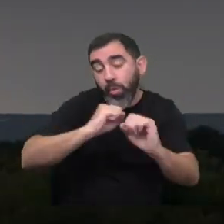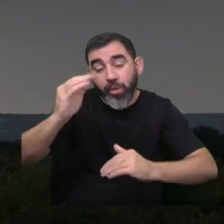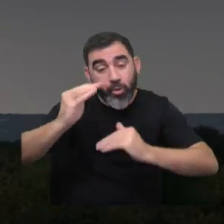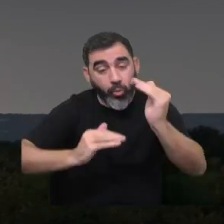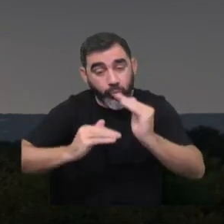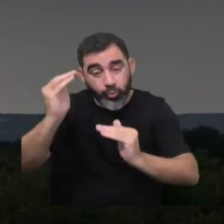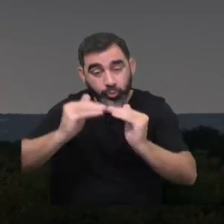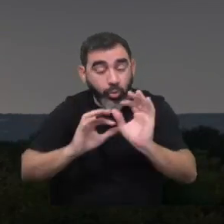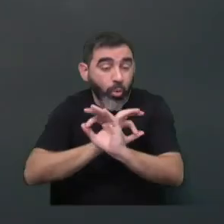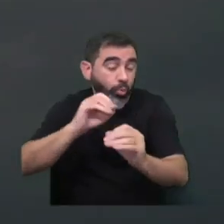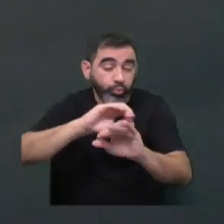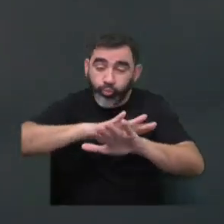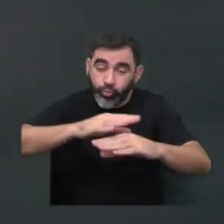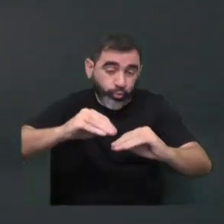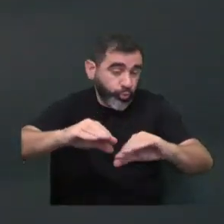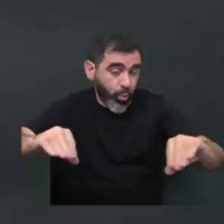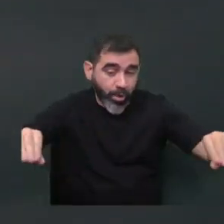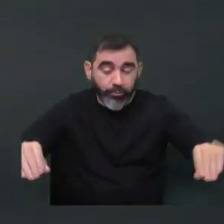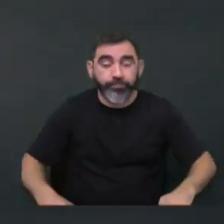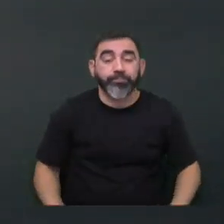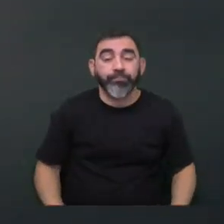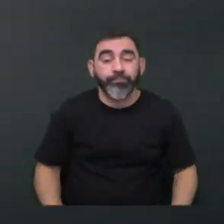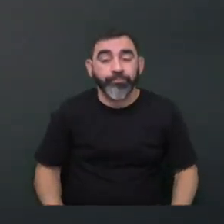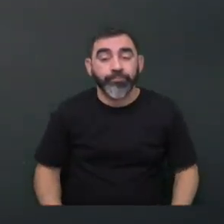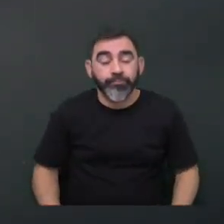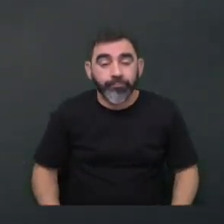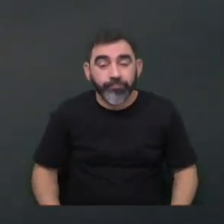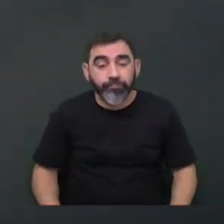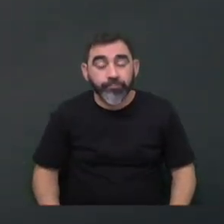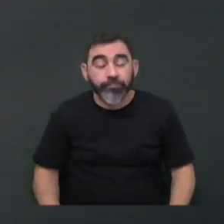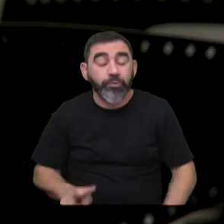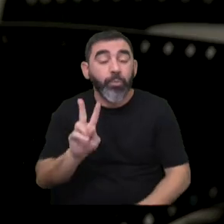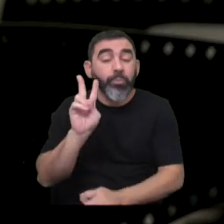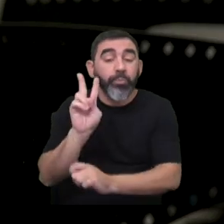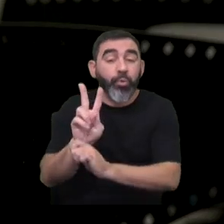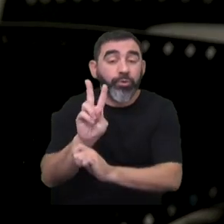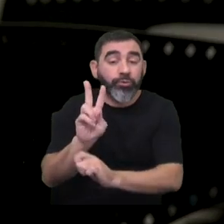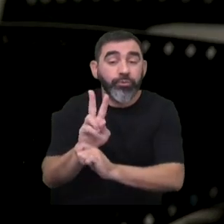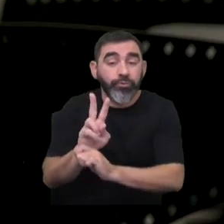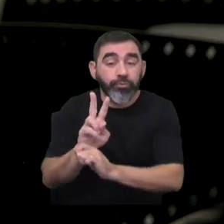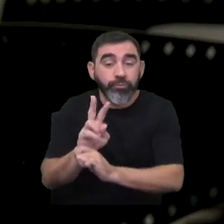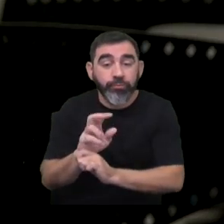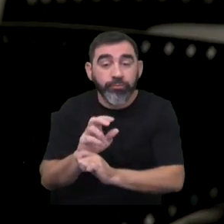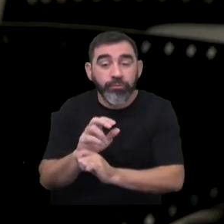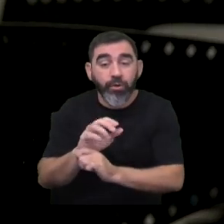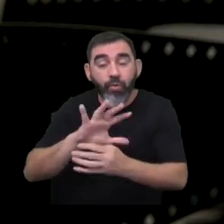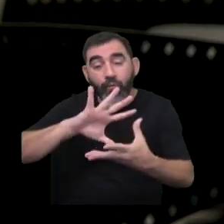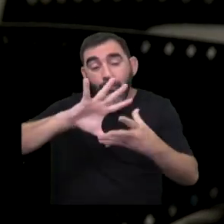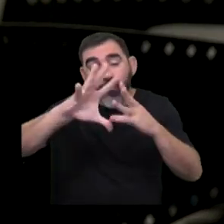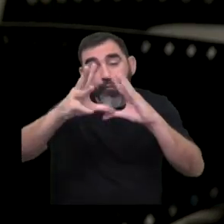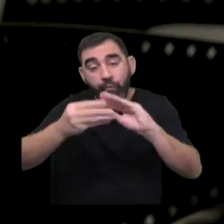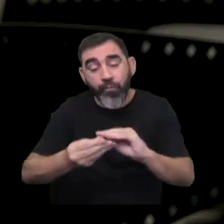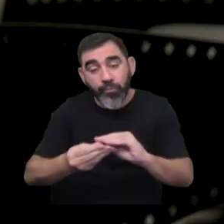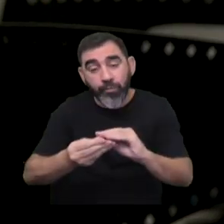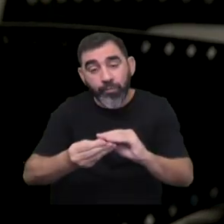construcciones o el suelo. La protección fundamentalmente consiste en establecer un camino para